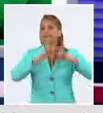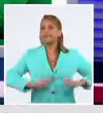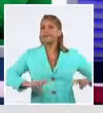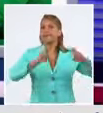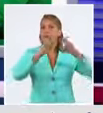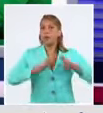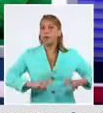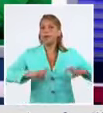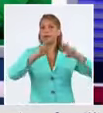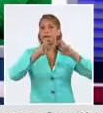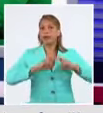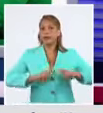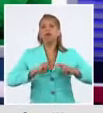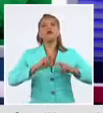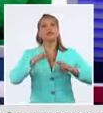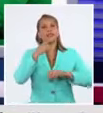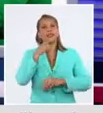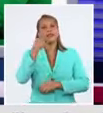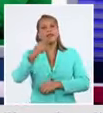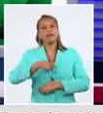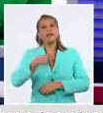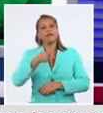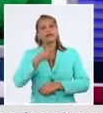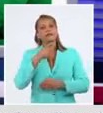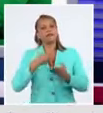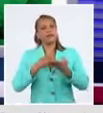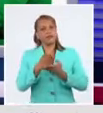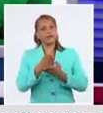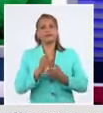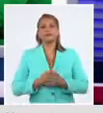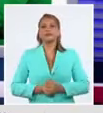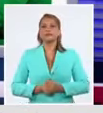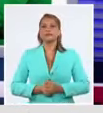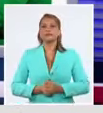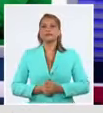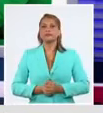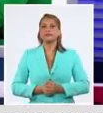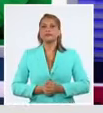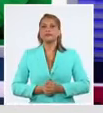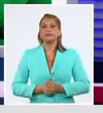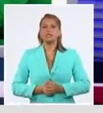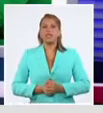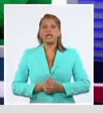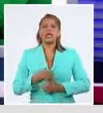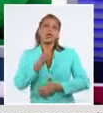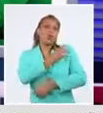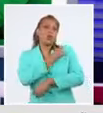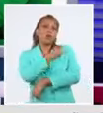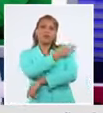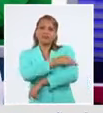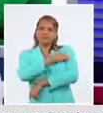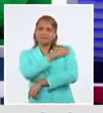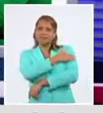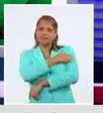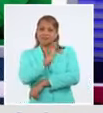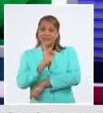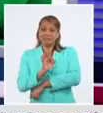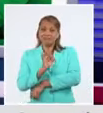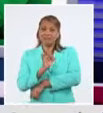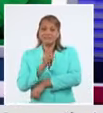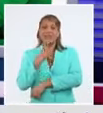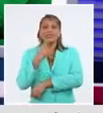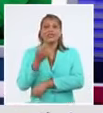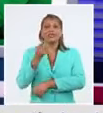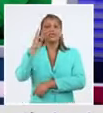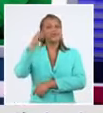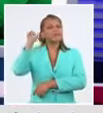investigadores de este ensayo nos refuercen lo que hemos hablado: reacción local, dolor en el sitio de la inyección, cefalea, que